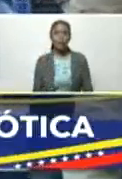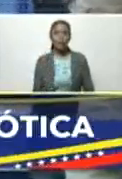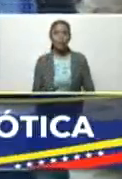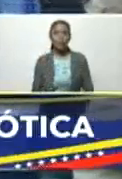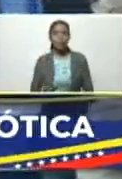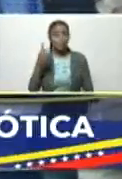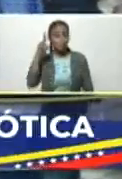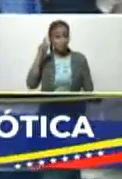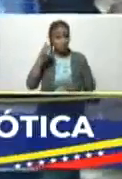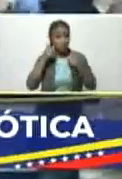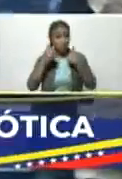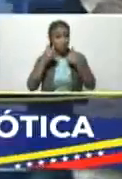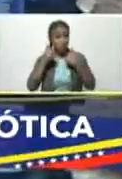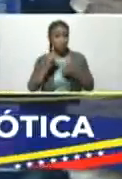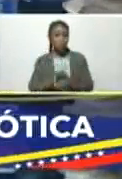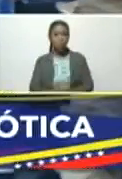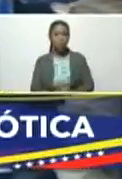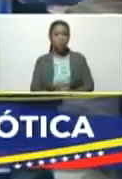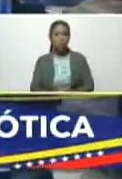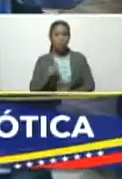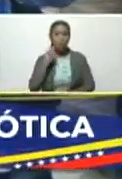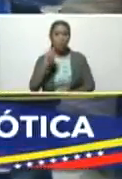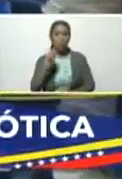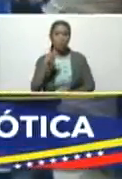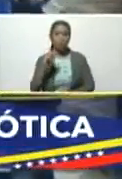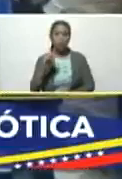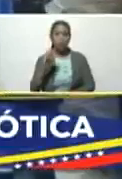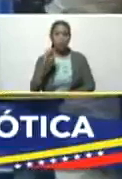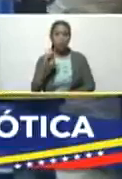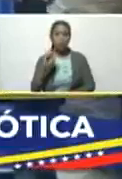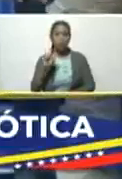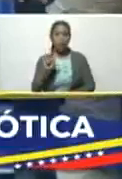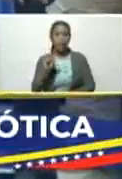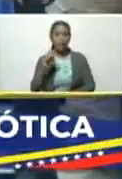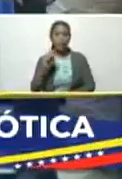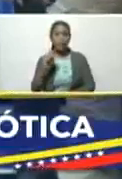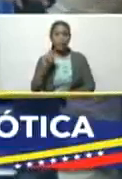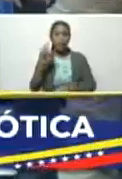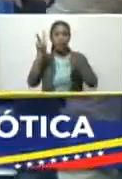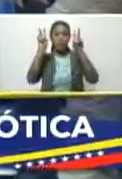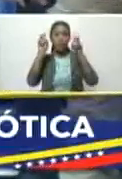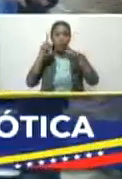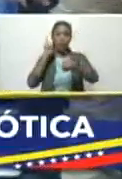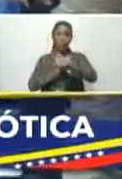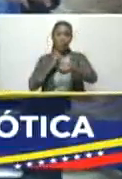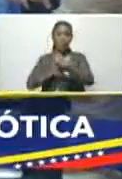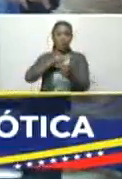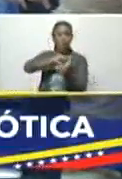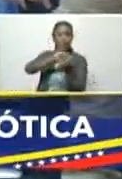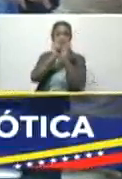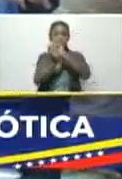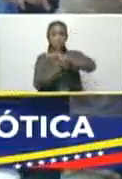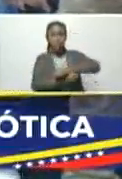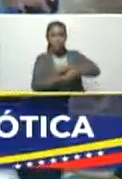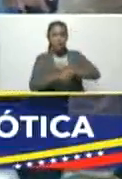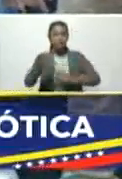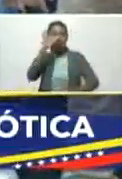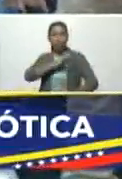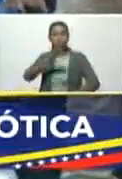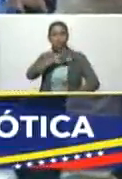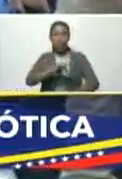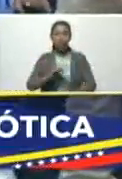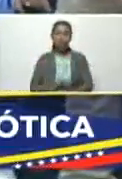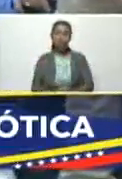Suena bien, ¿verdad? Punto NET. La nueva época de transición al